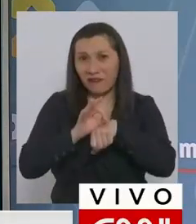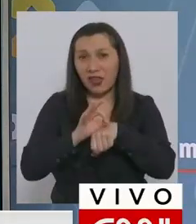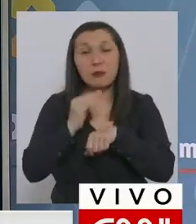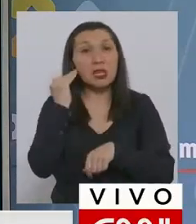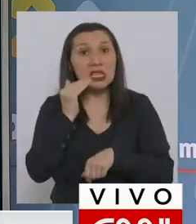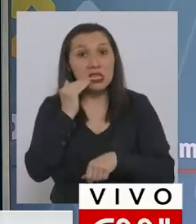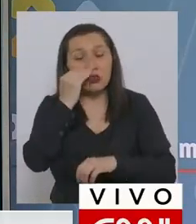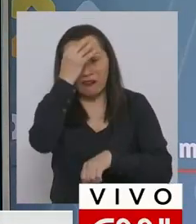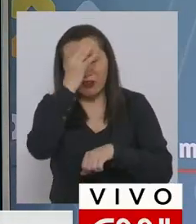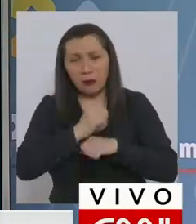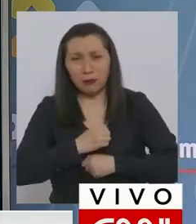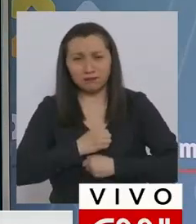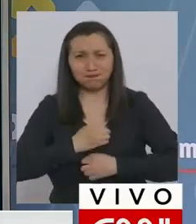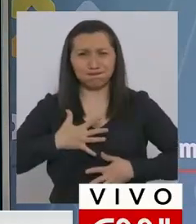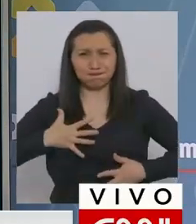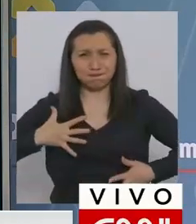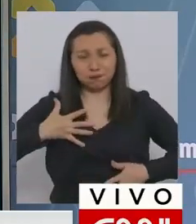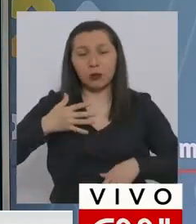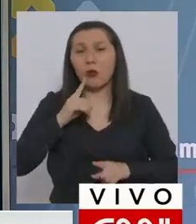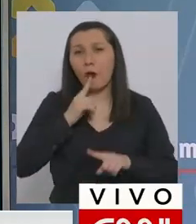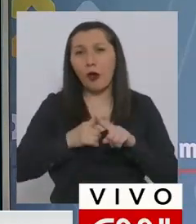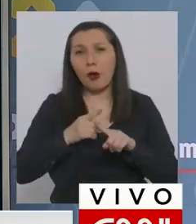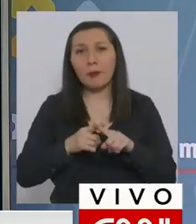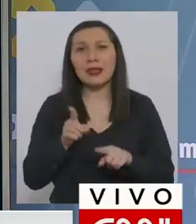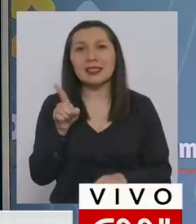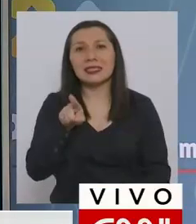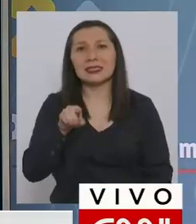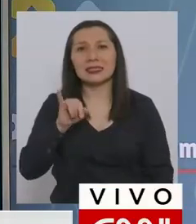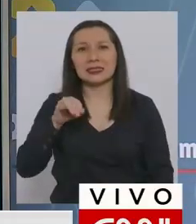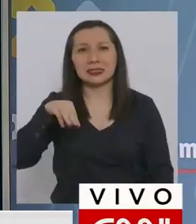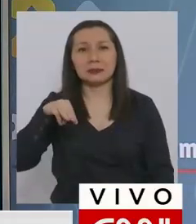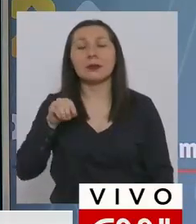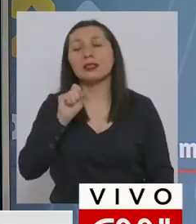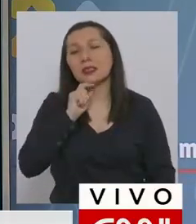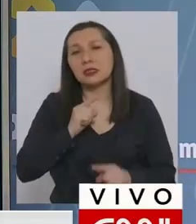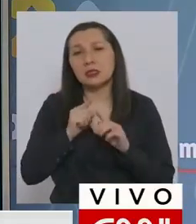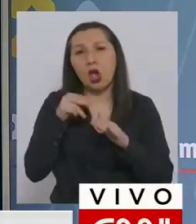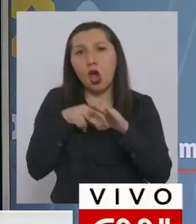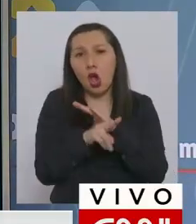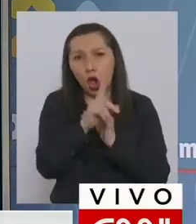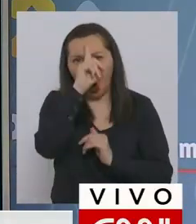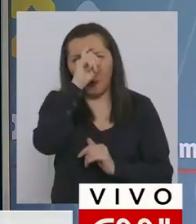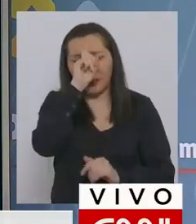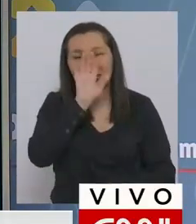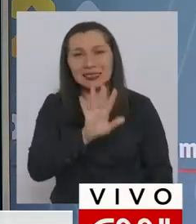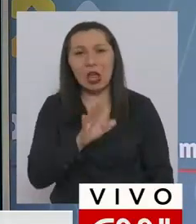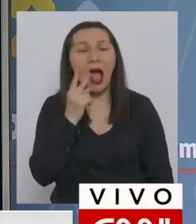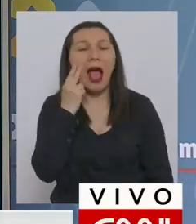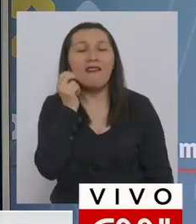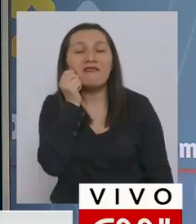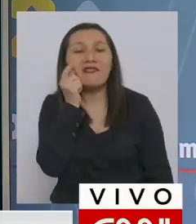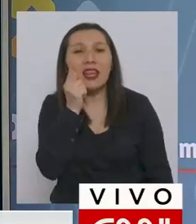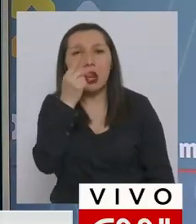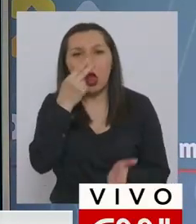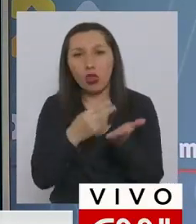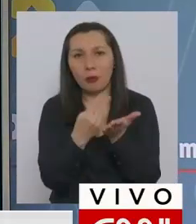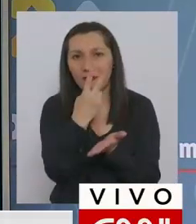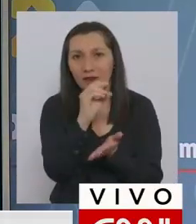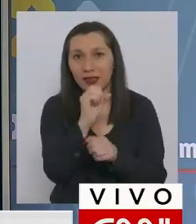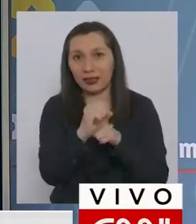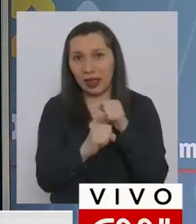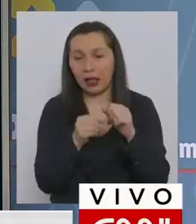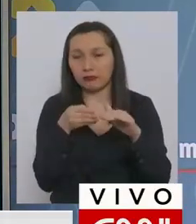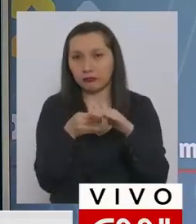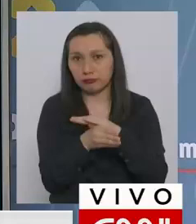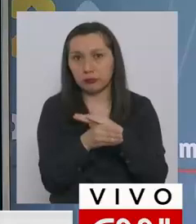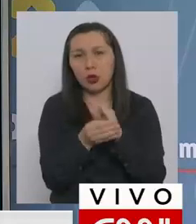año pasado, varios países europeos reportaron una enfermedad inflamatoria multisistémica grave postinfecciosa en la